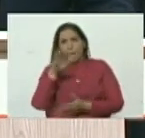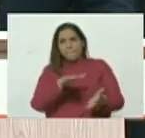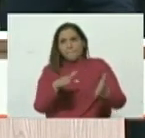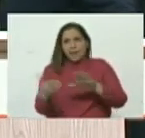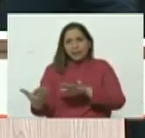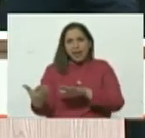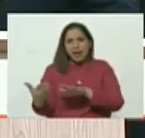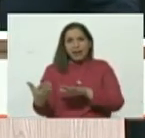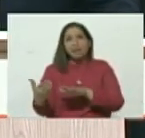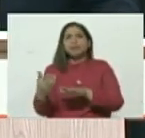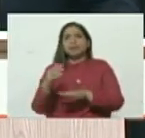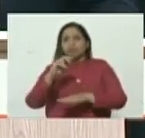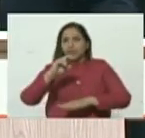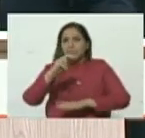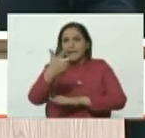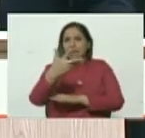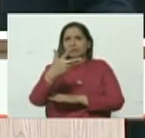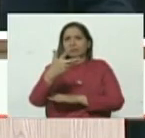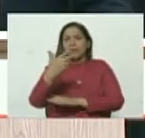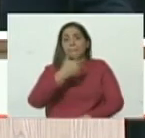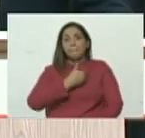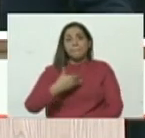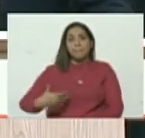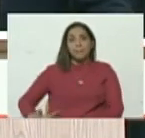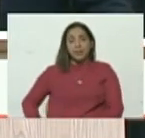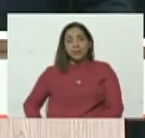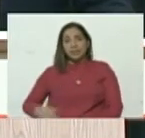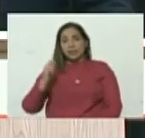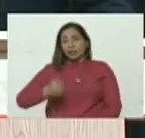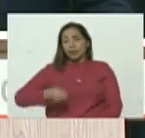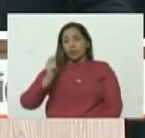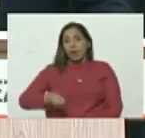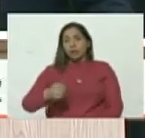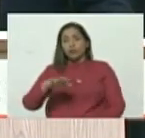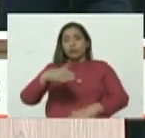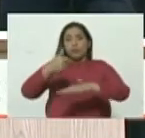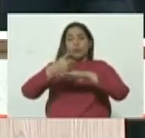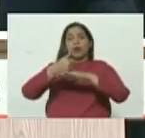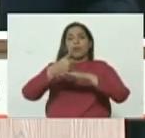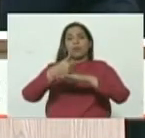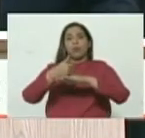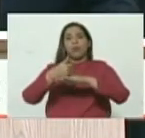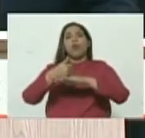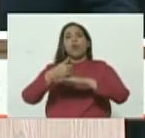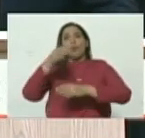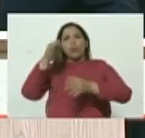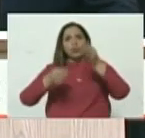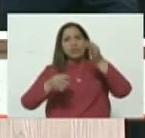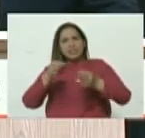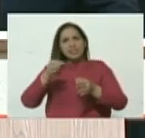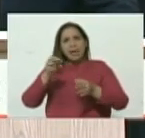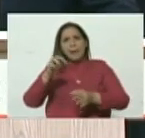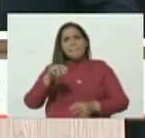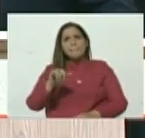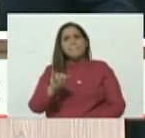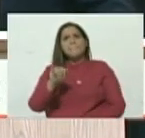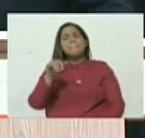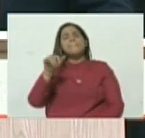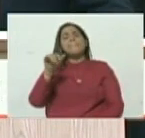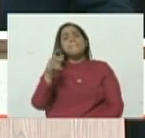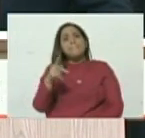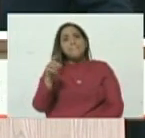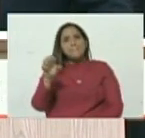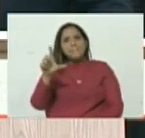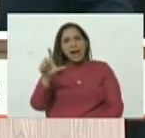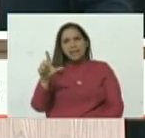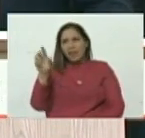ya es identificado como número 3, el presidente del Tribunal Supremo de Justicia, Michael Moreno, y nadie va a decir nada desde las filas de la